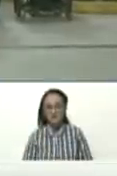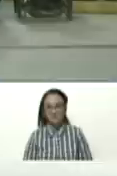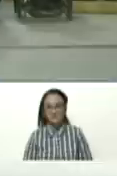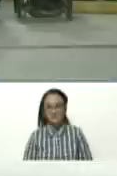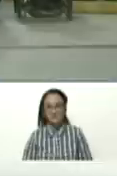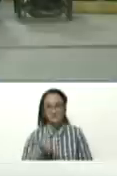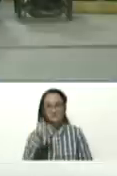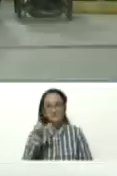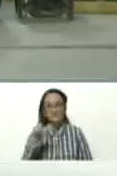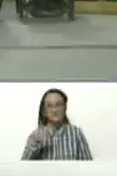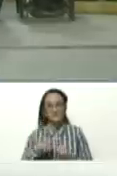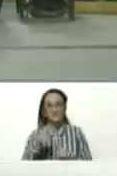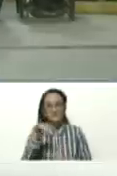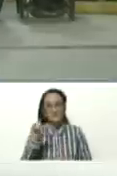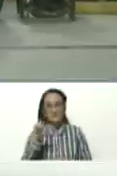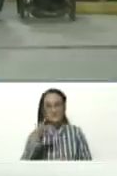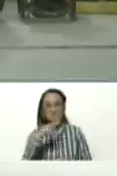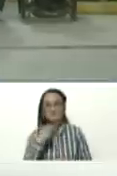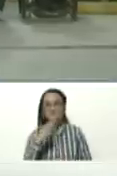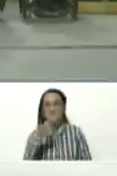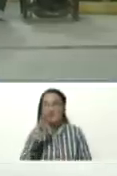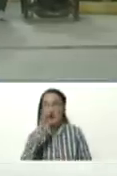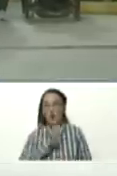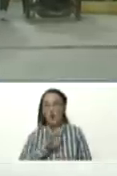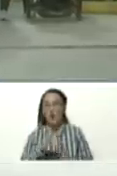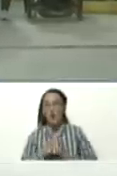Alexis González, vocero del Banco de la Comuna,